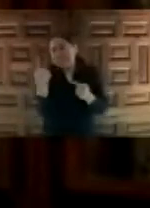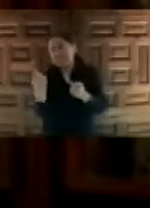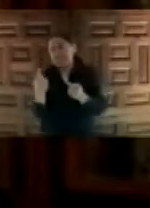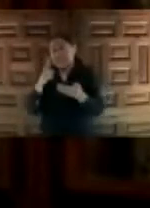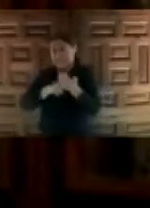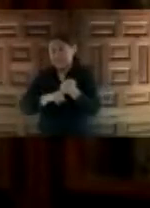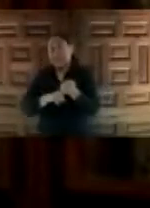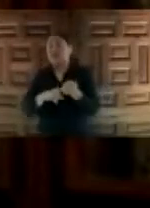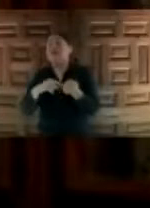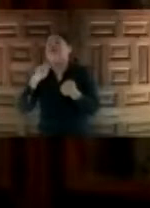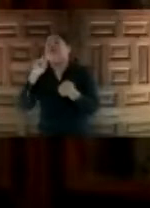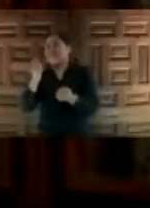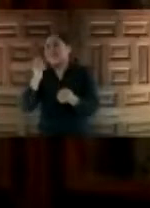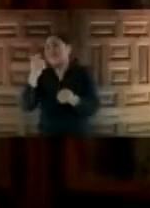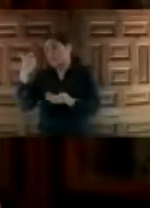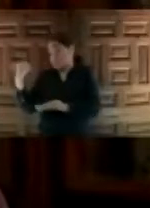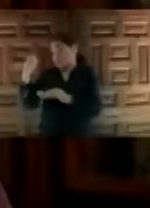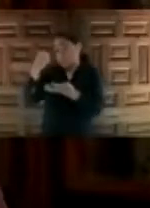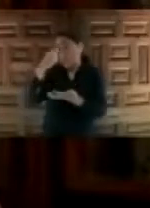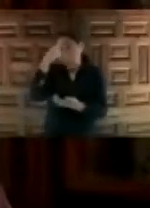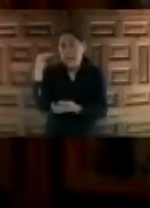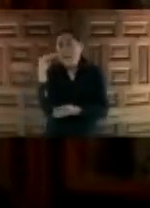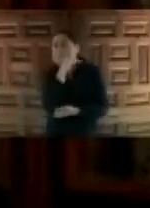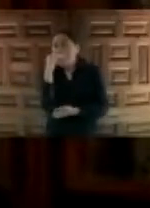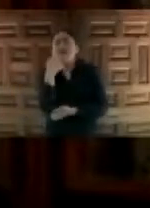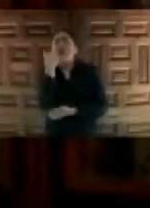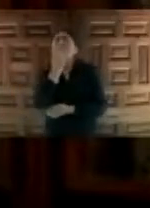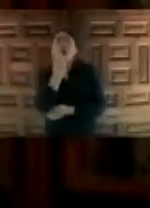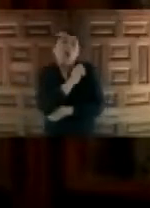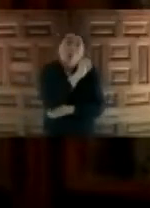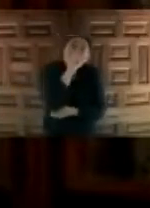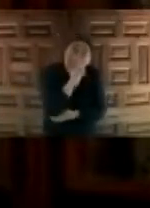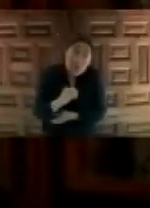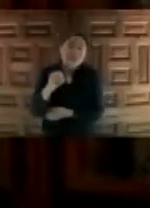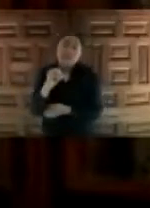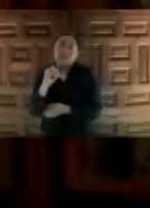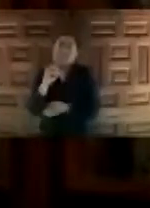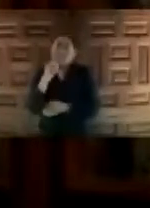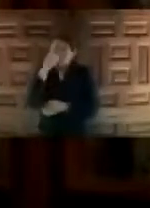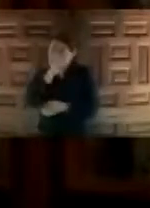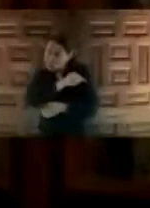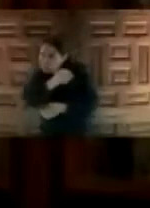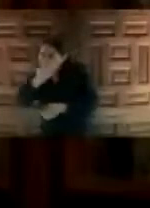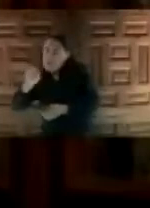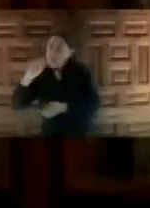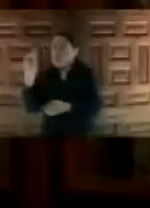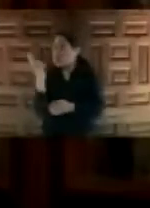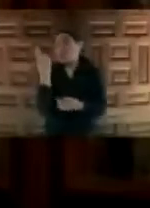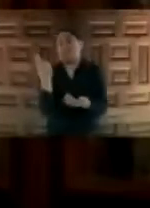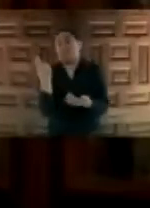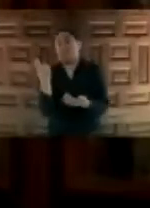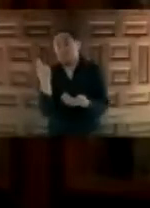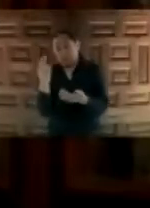el Fondo para la Gratuidad, que implica llevar a cabo la obligatoriedad y la universalización de la educación superior, no aparece